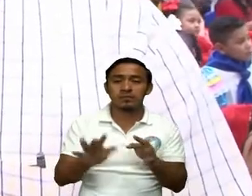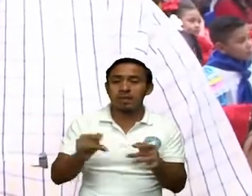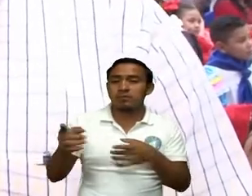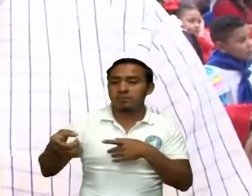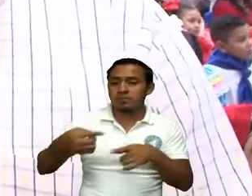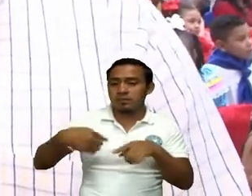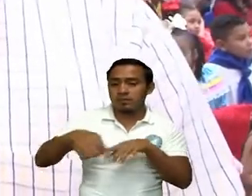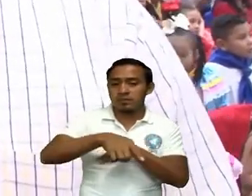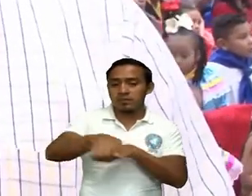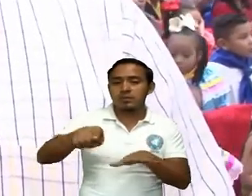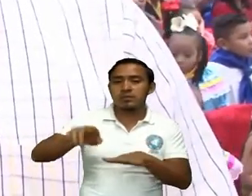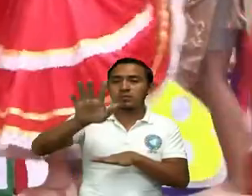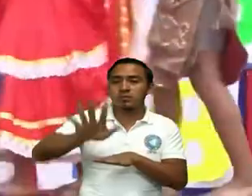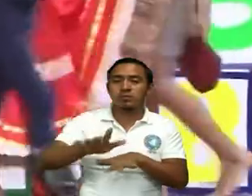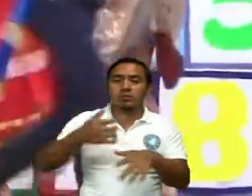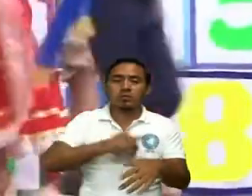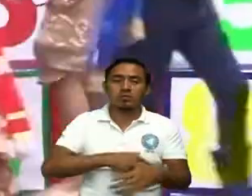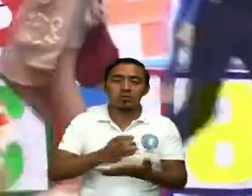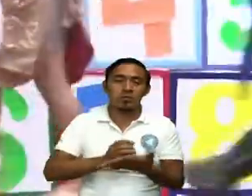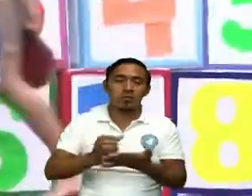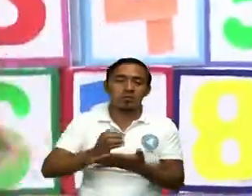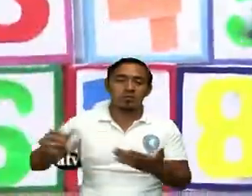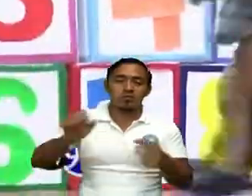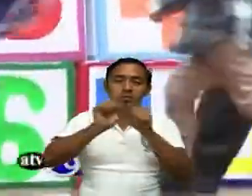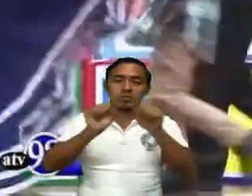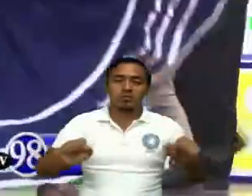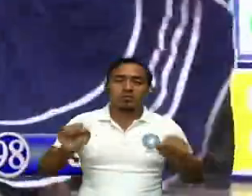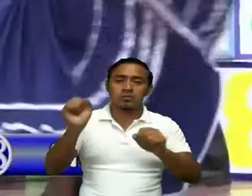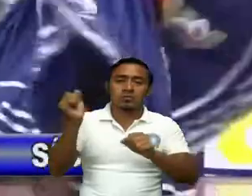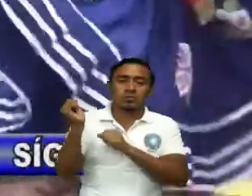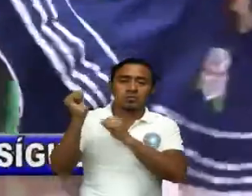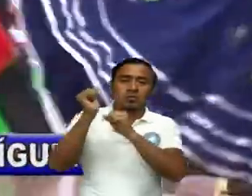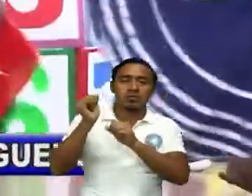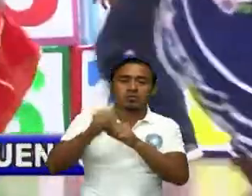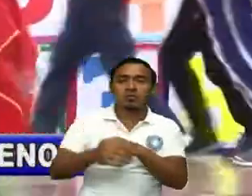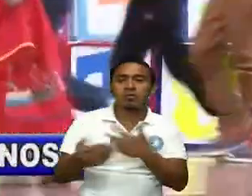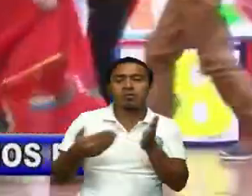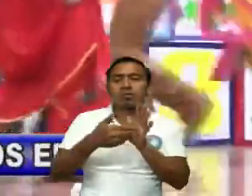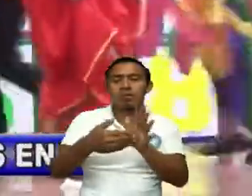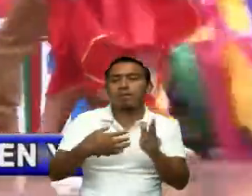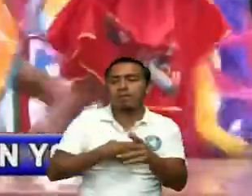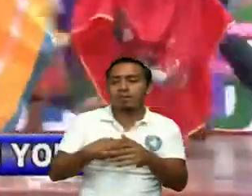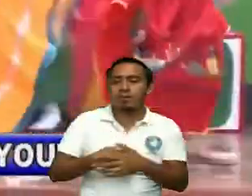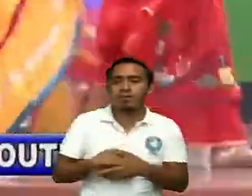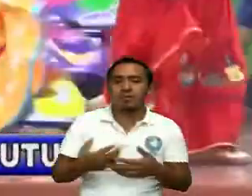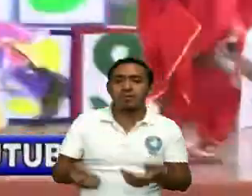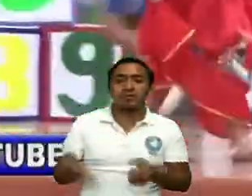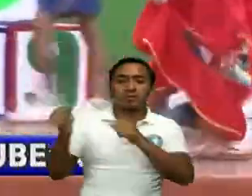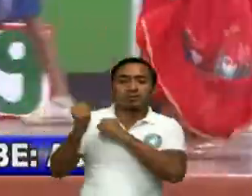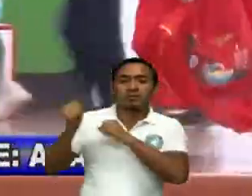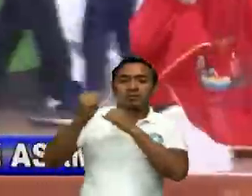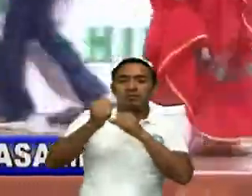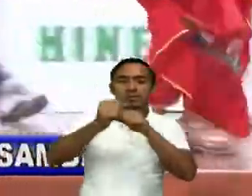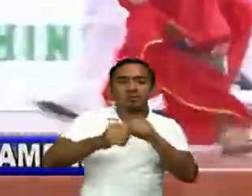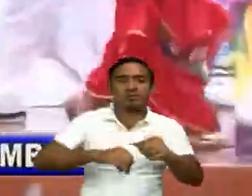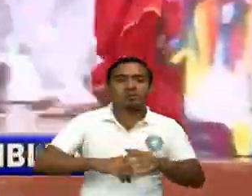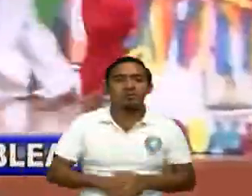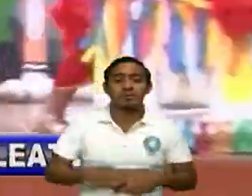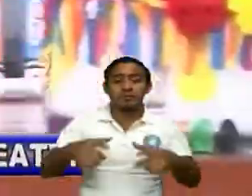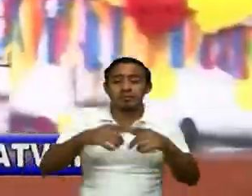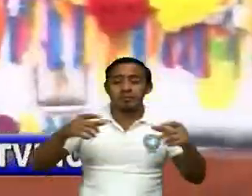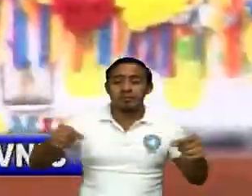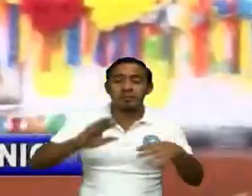5, el Colegio Santo Domingo, mostrando la idiosincrasia de nuestro patrono, que es el Santo Domingo de Guzmán, aquí en